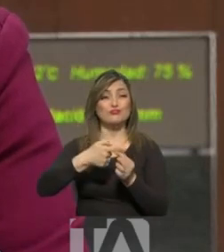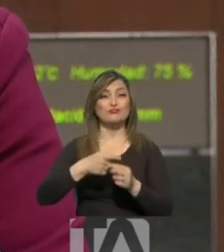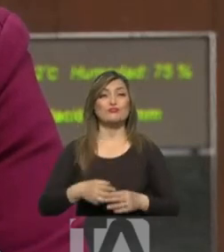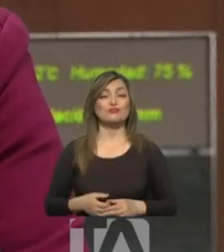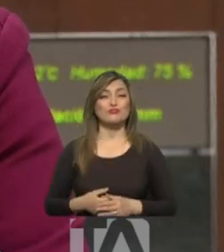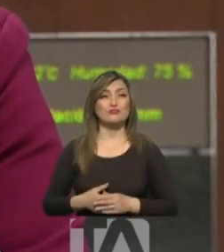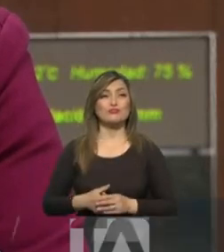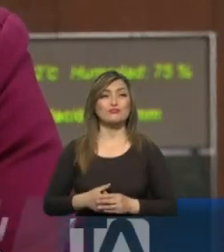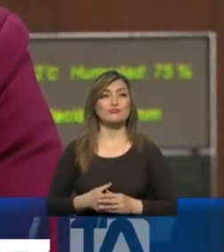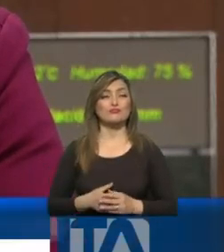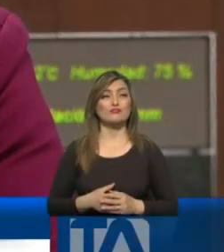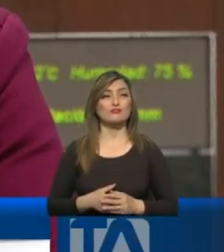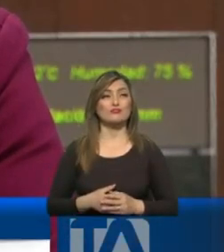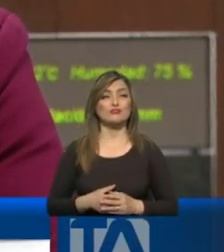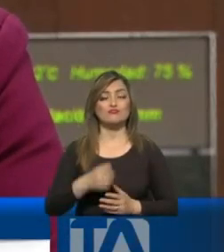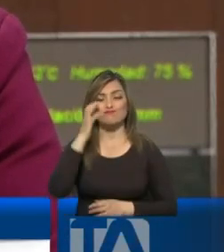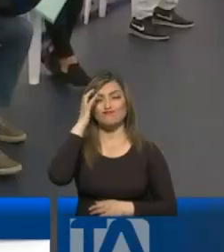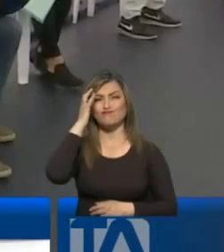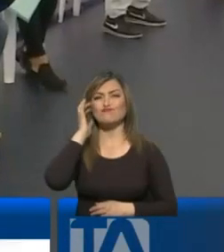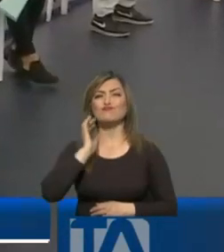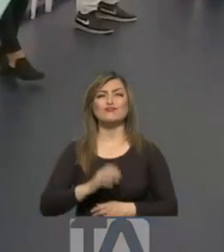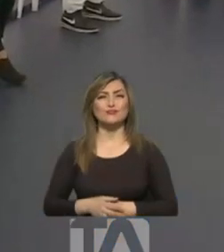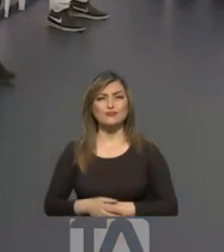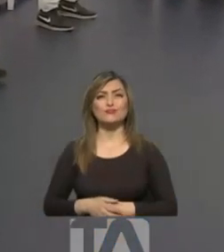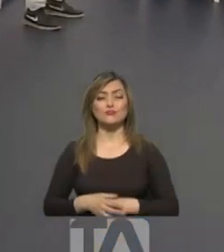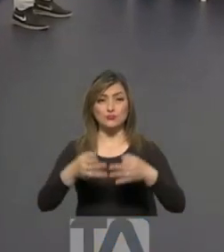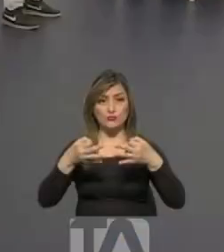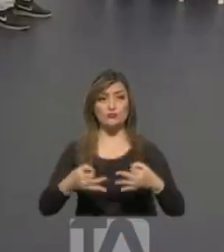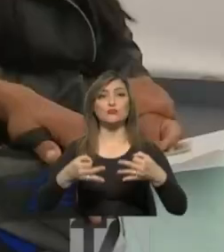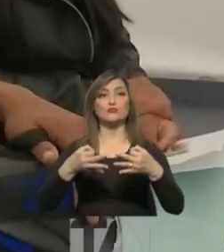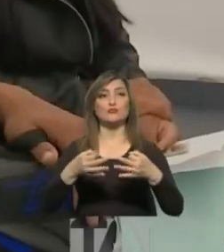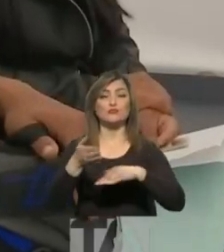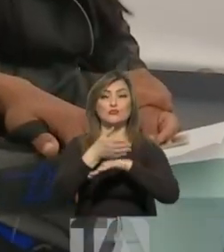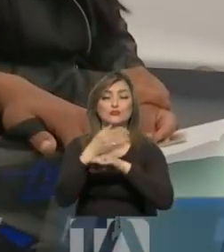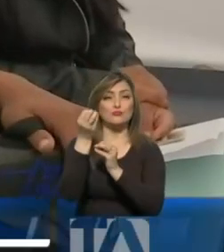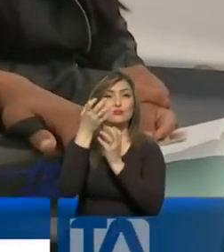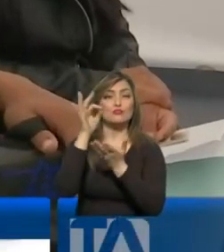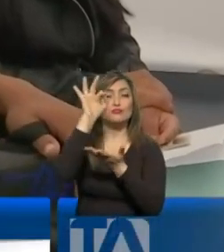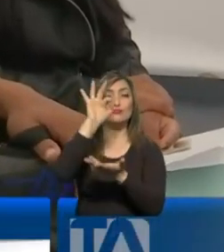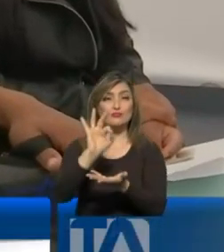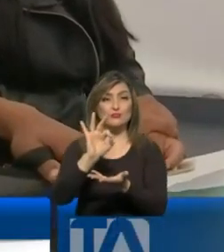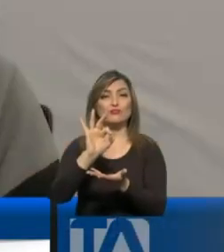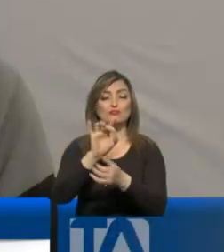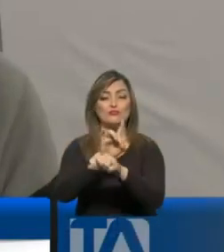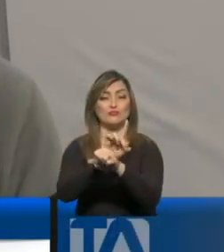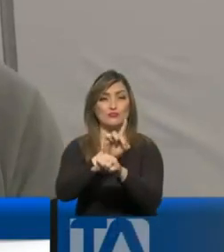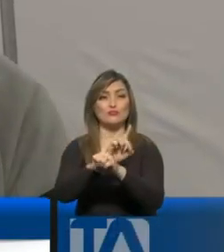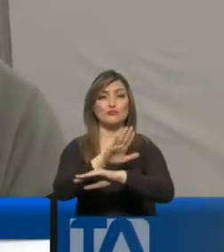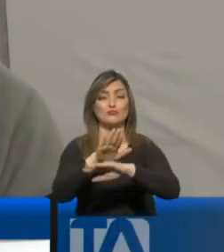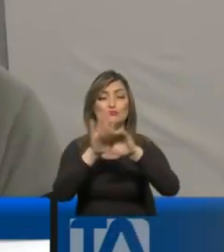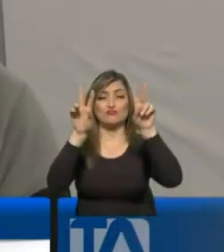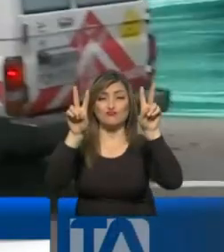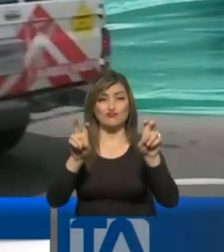Metropolitano de Quito continúa siendo preocupante. Y confirmó lo que ya mencionó el representante de los médicos respecto al